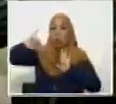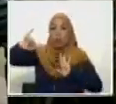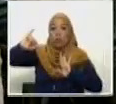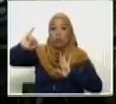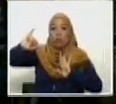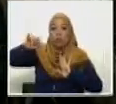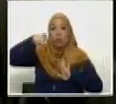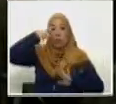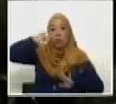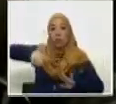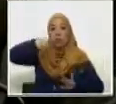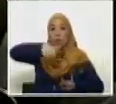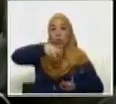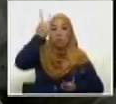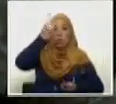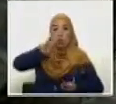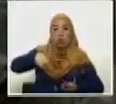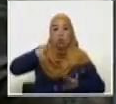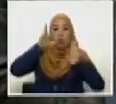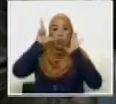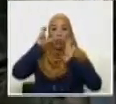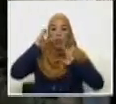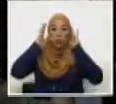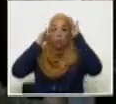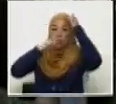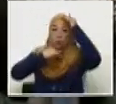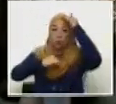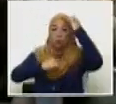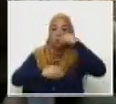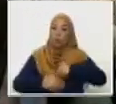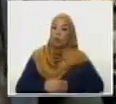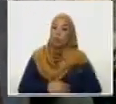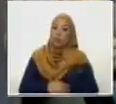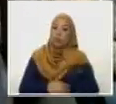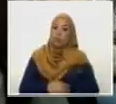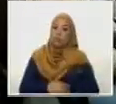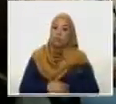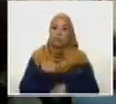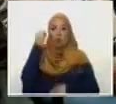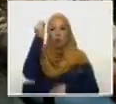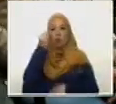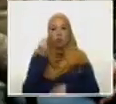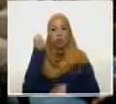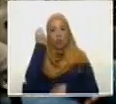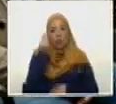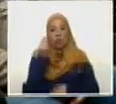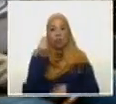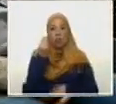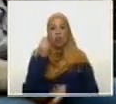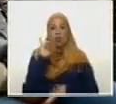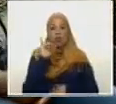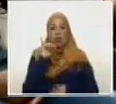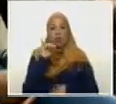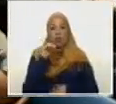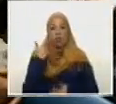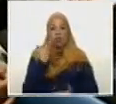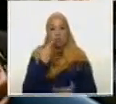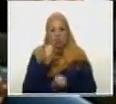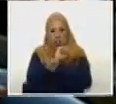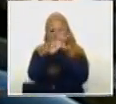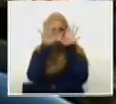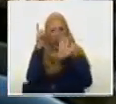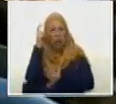constituyentes y el pueblo de Venezuela que nos está escuchando, que estemos conscientes, que tengamos